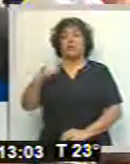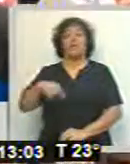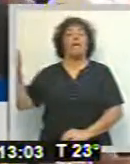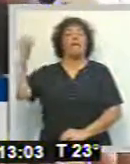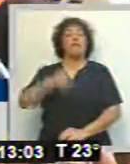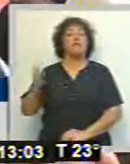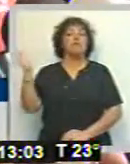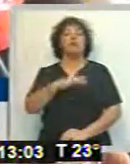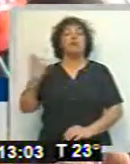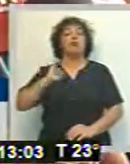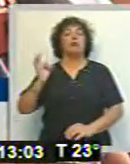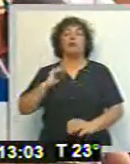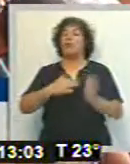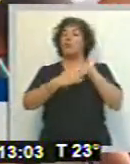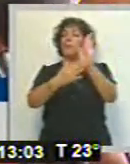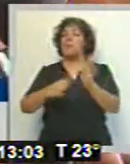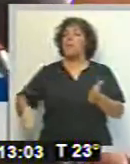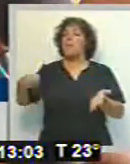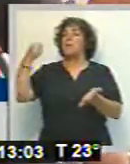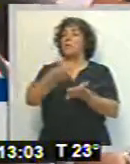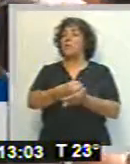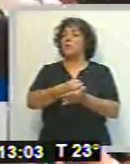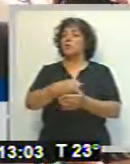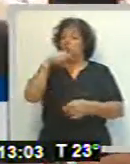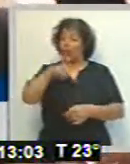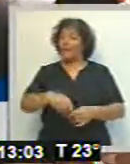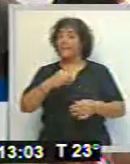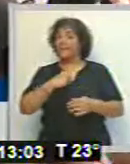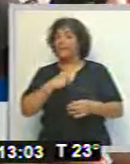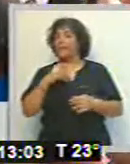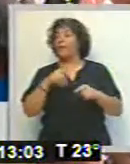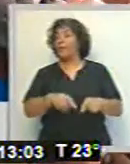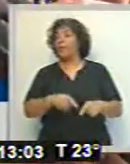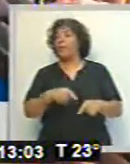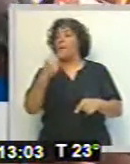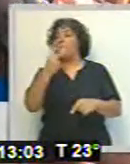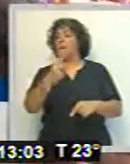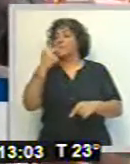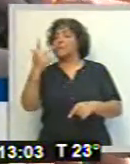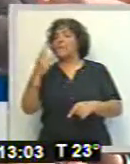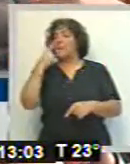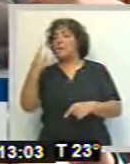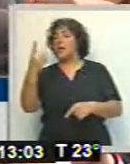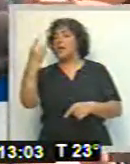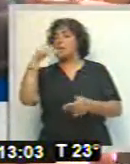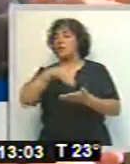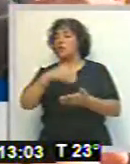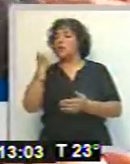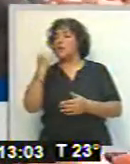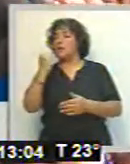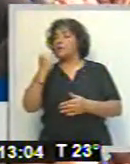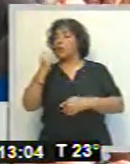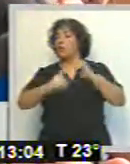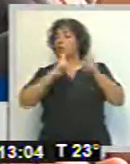todos los años a presentar el presupuesto, un presupuesto en este caso que alcanza los 23.000 millones de pesos, con algunas